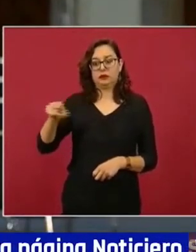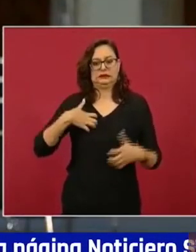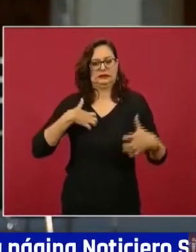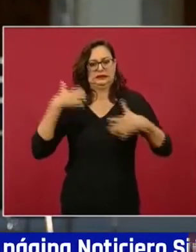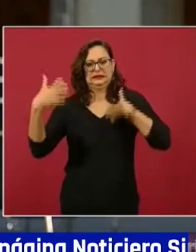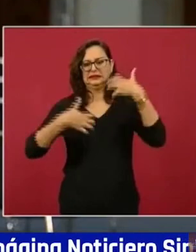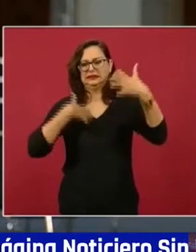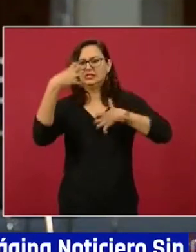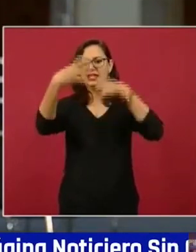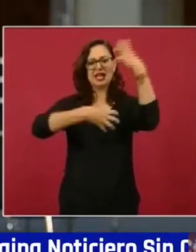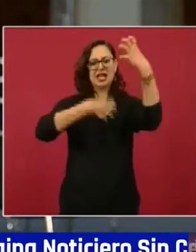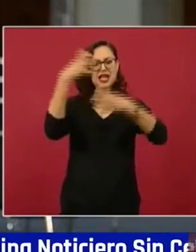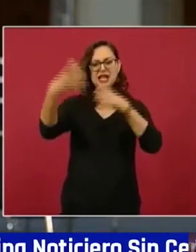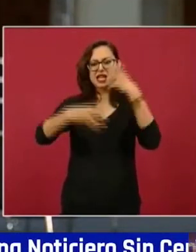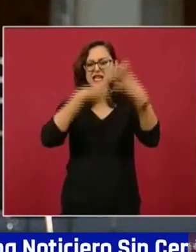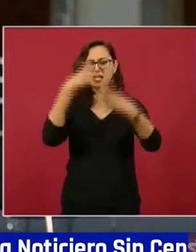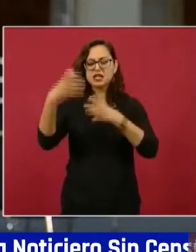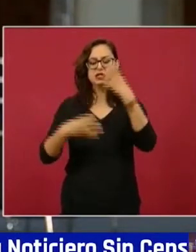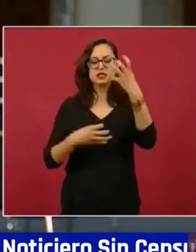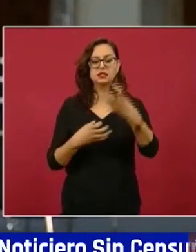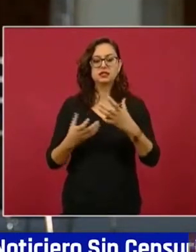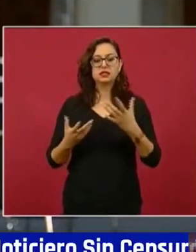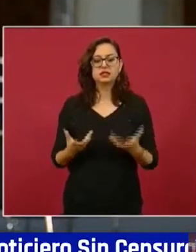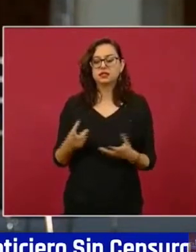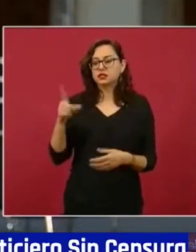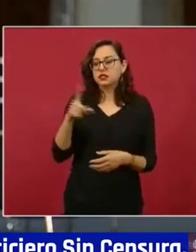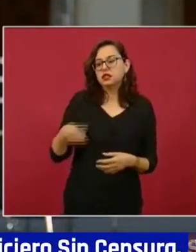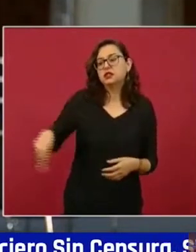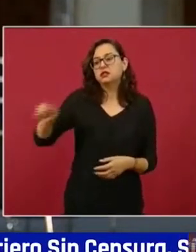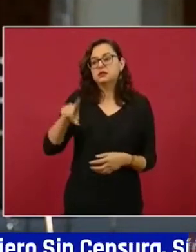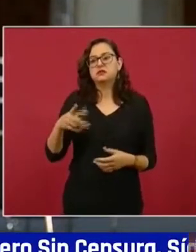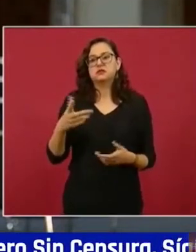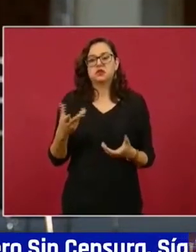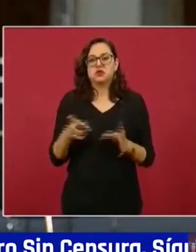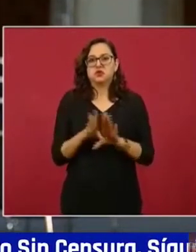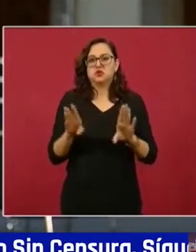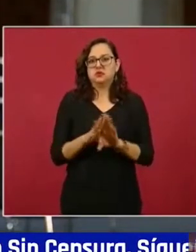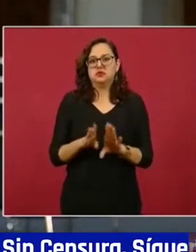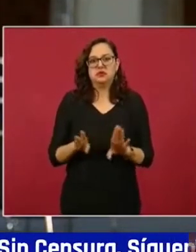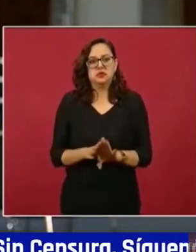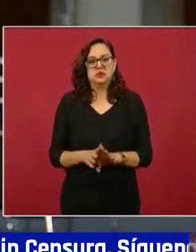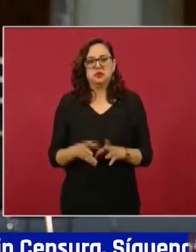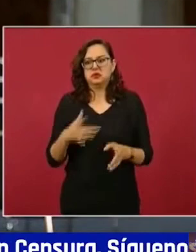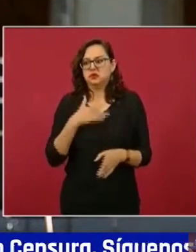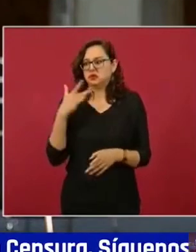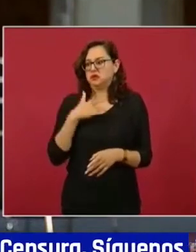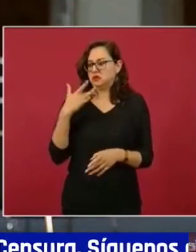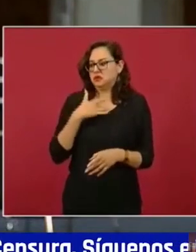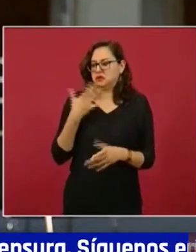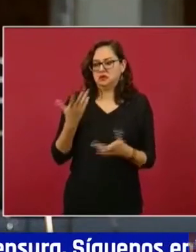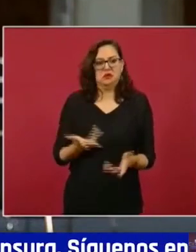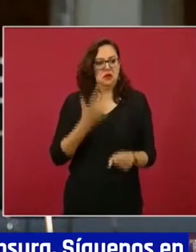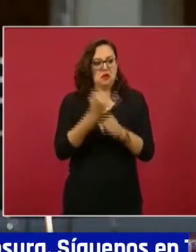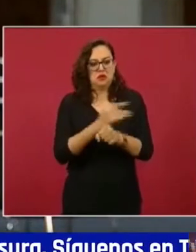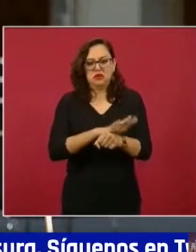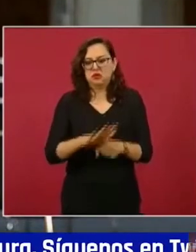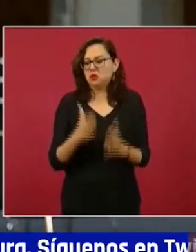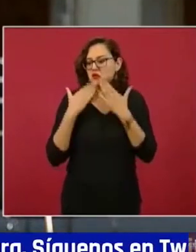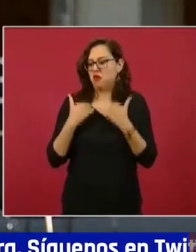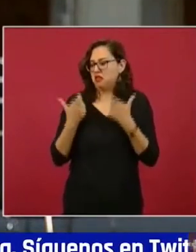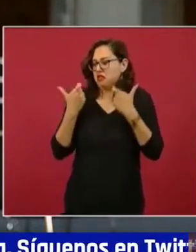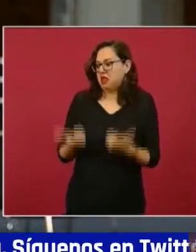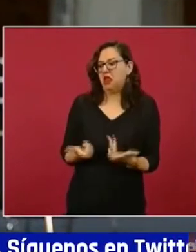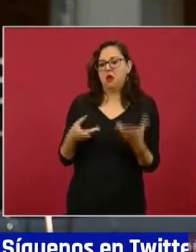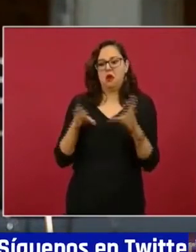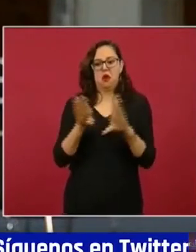que pues iban a ver si podían sacarle jugo a las piedras, ¿no? Y que pues nadie está obligado a lo imposible. Nosotros